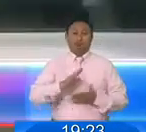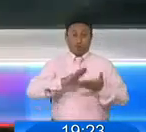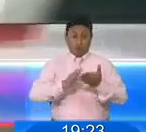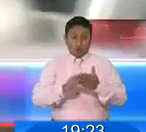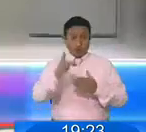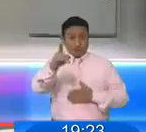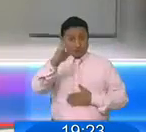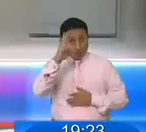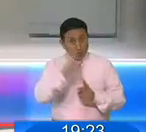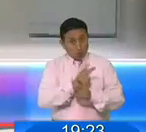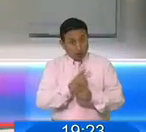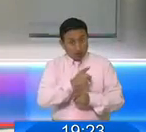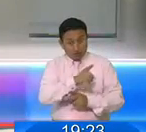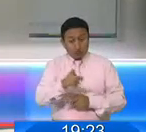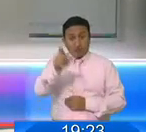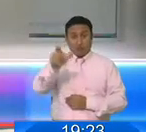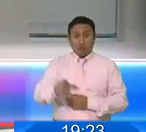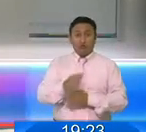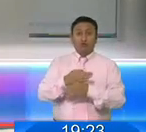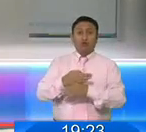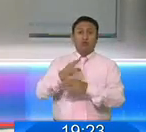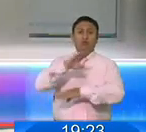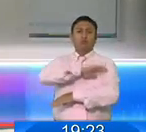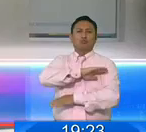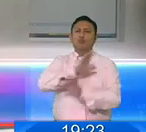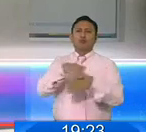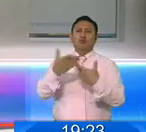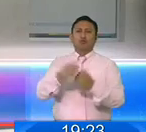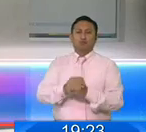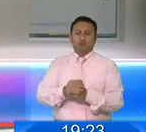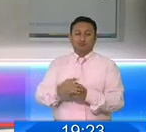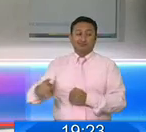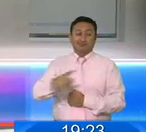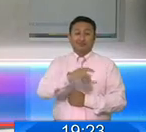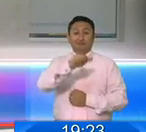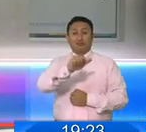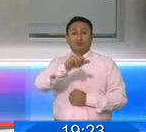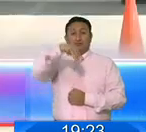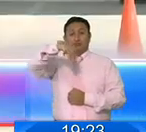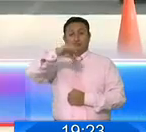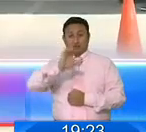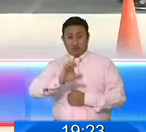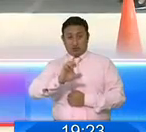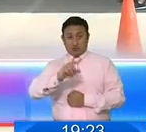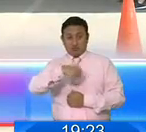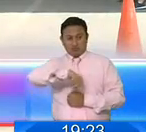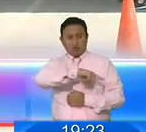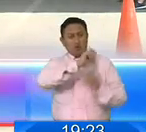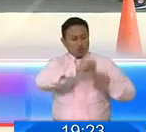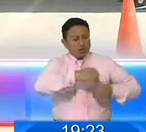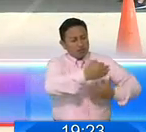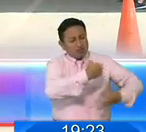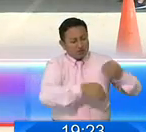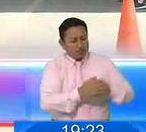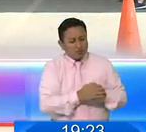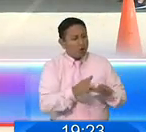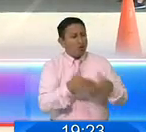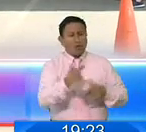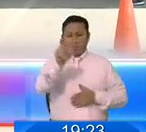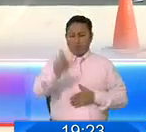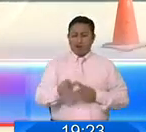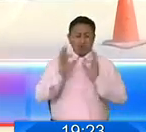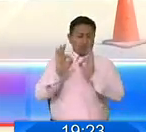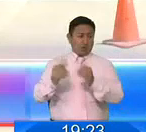sepa cómo identificar a un funcionario municipal acudimos a la agencia metropolitana de control para que dé información a los capitalinos